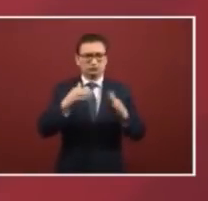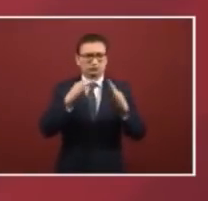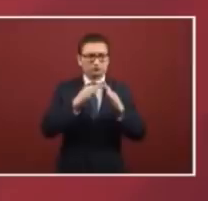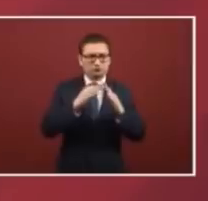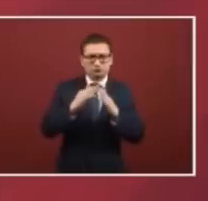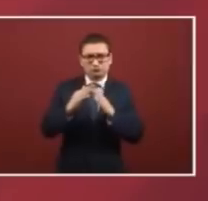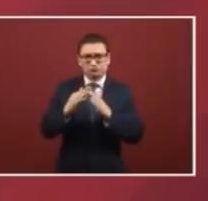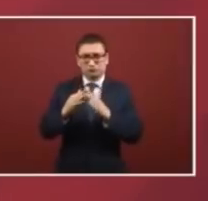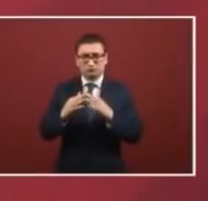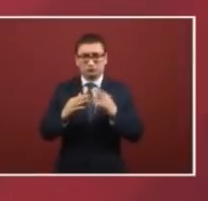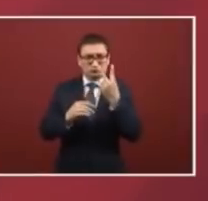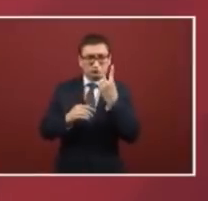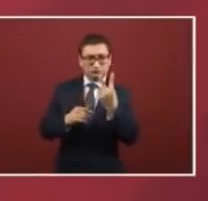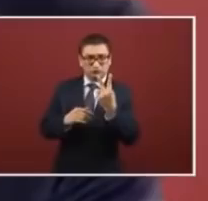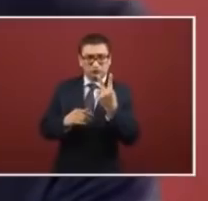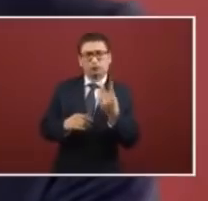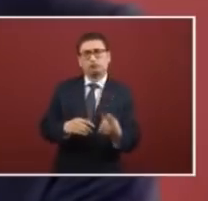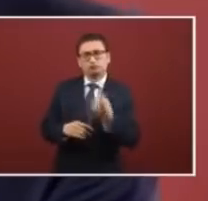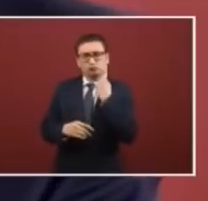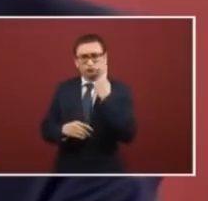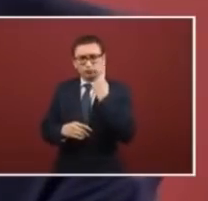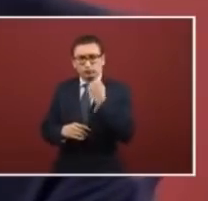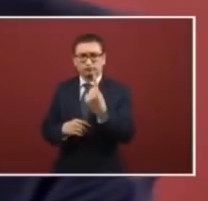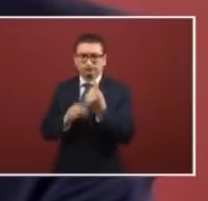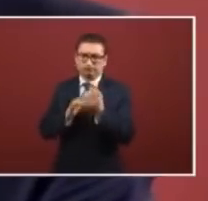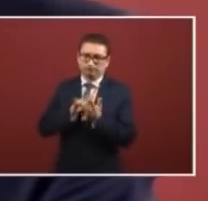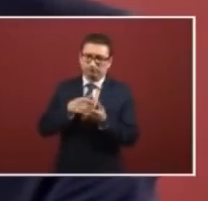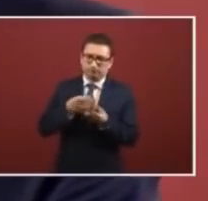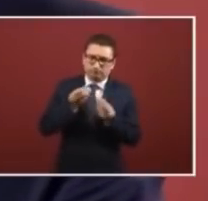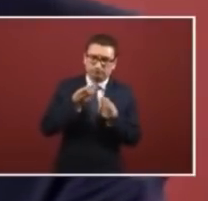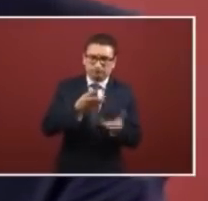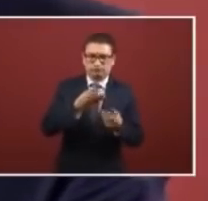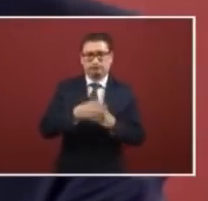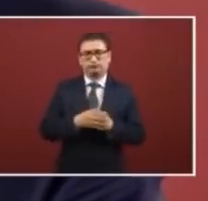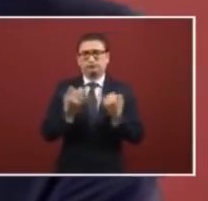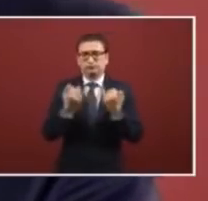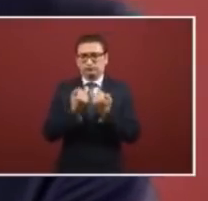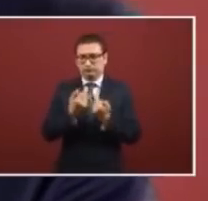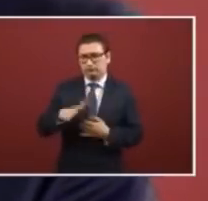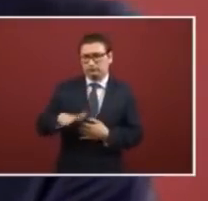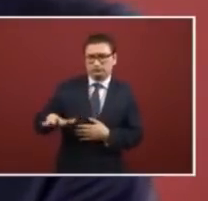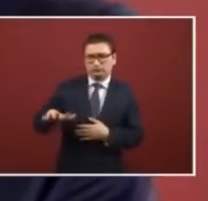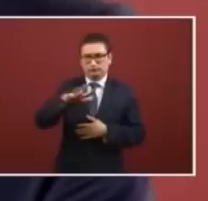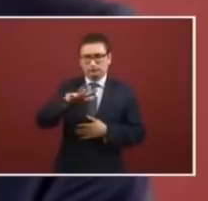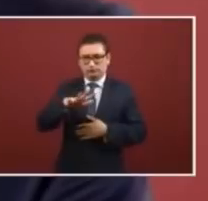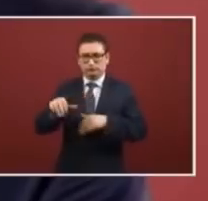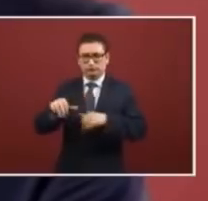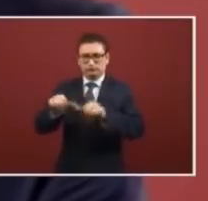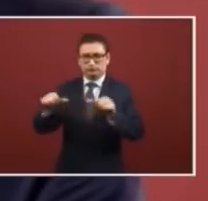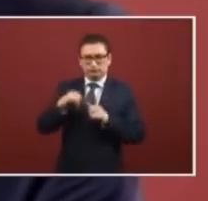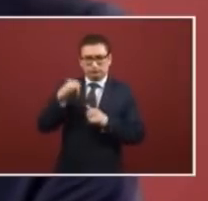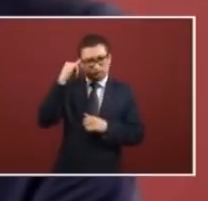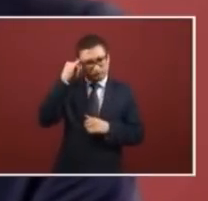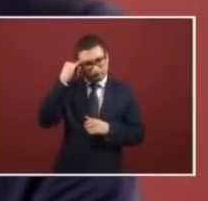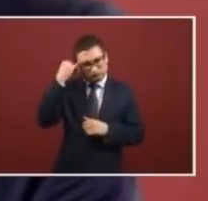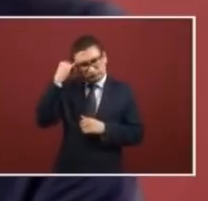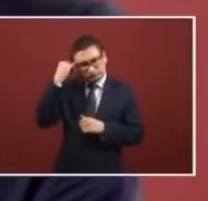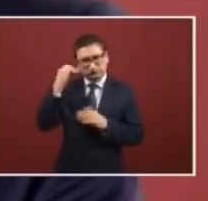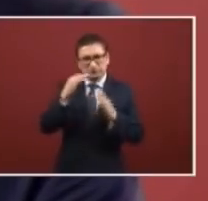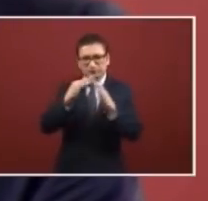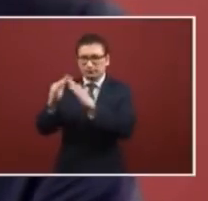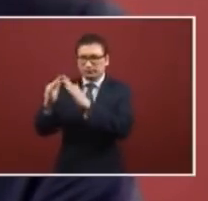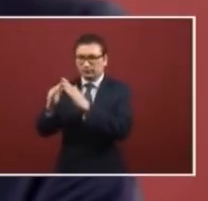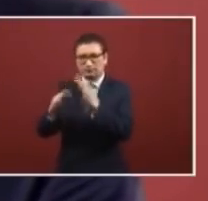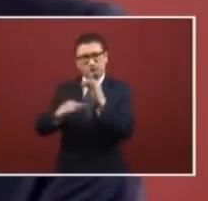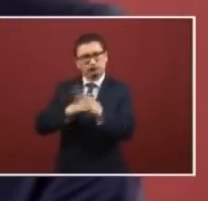llegue un apoyo directo. Y en las zonas indígenas, en todos los domicilios,